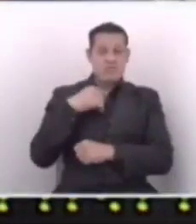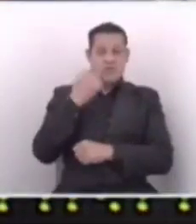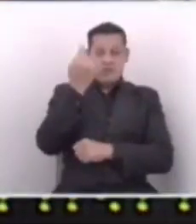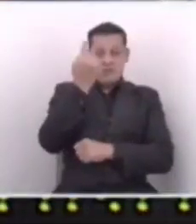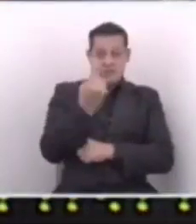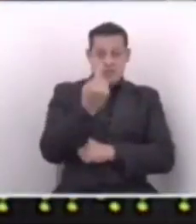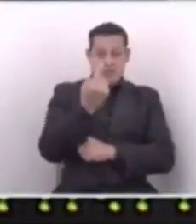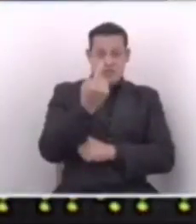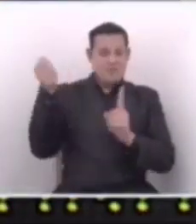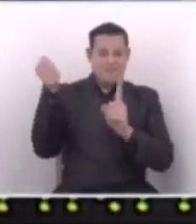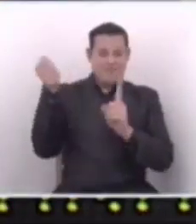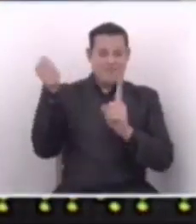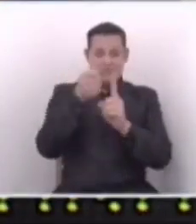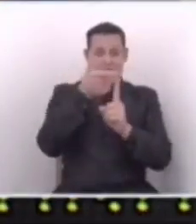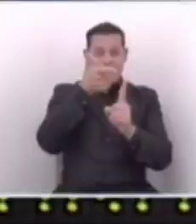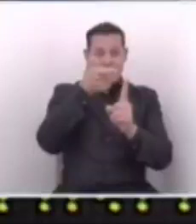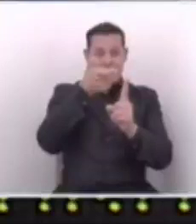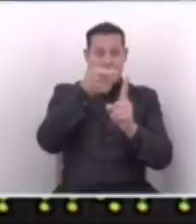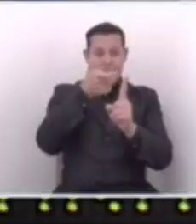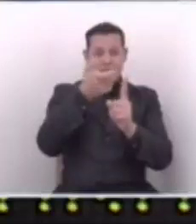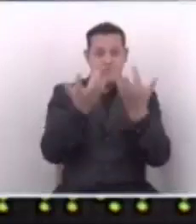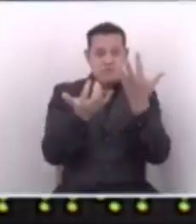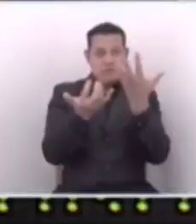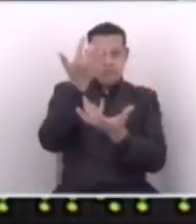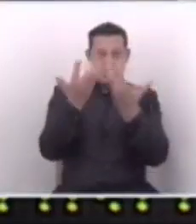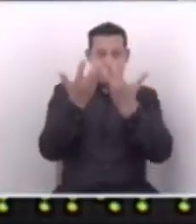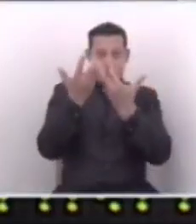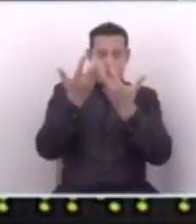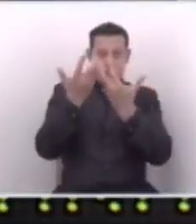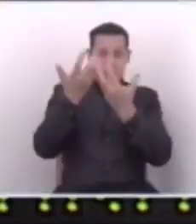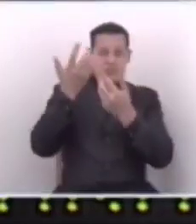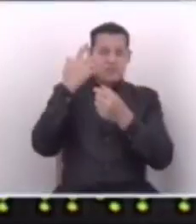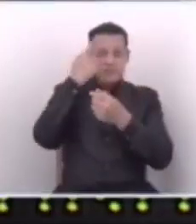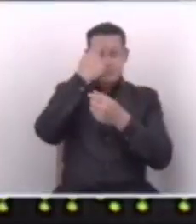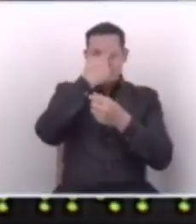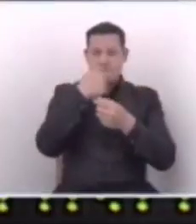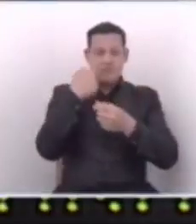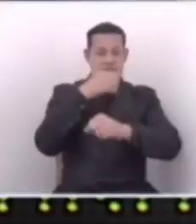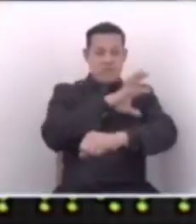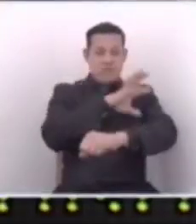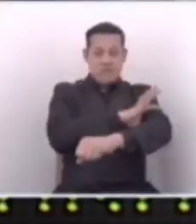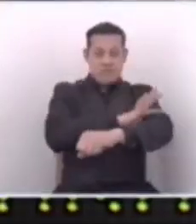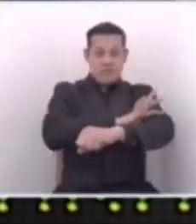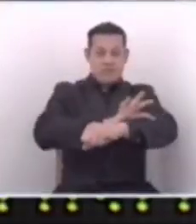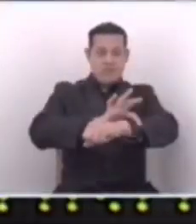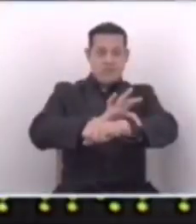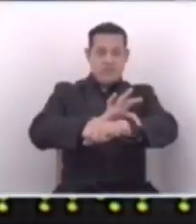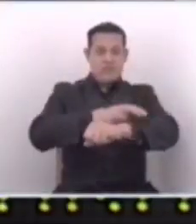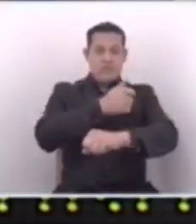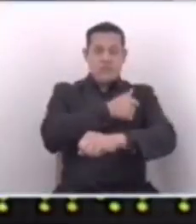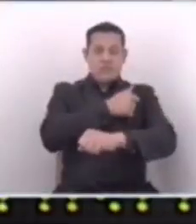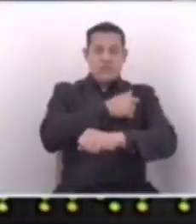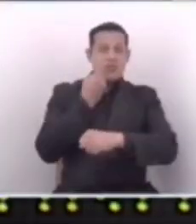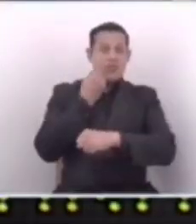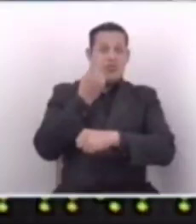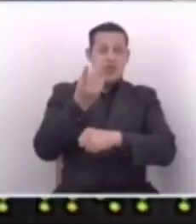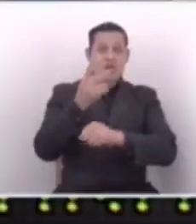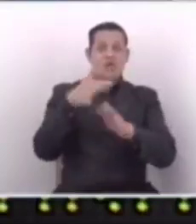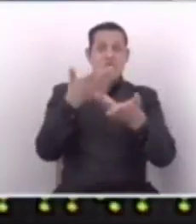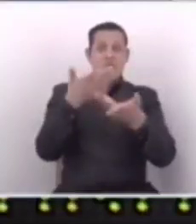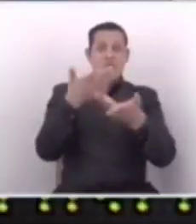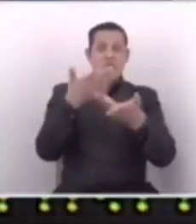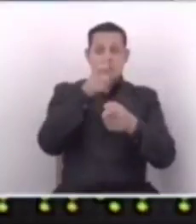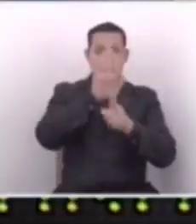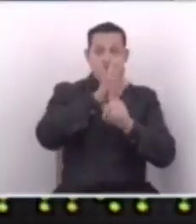esa persona le pegaron 5 balazos, le quemaron su espalda, parte del rostro y un brazo. Y tuvo que ver con terror cómo